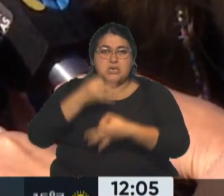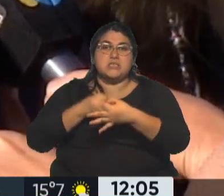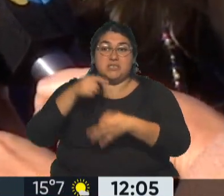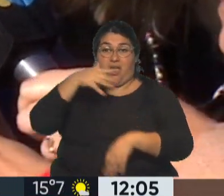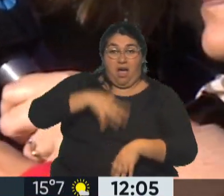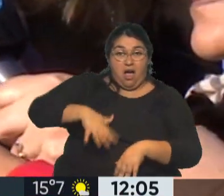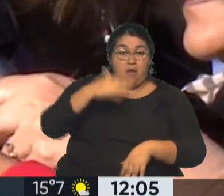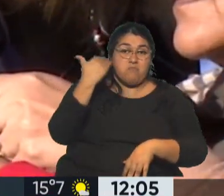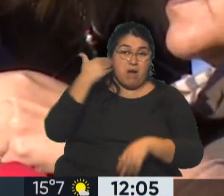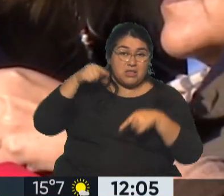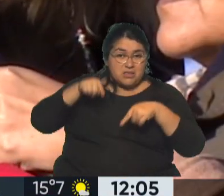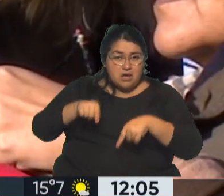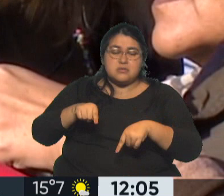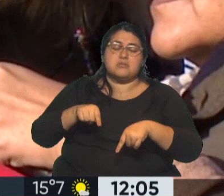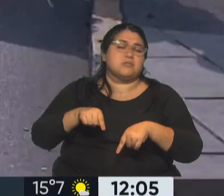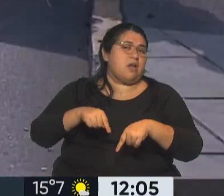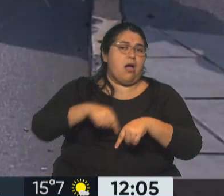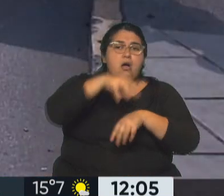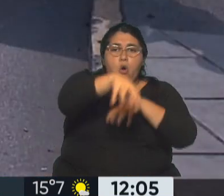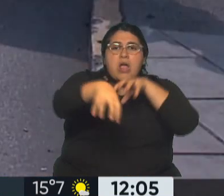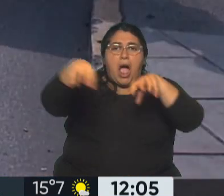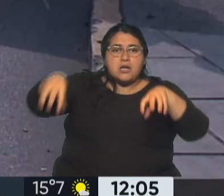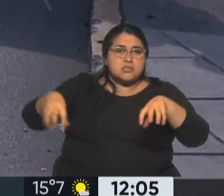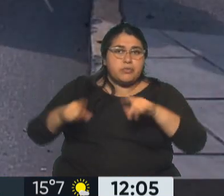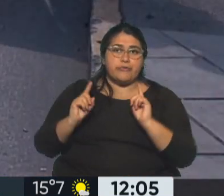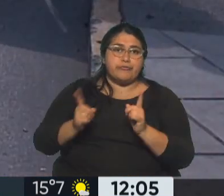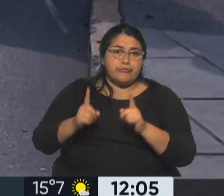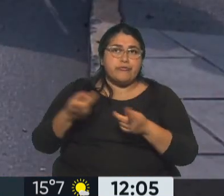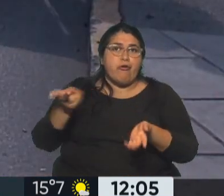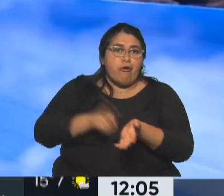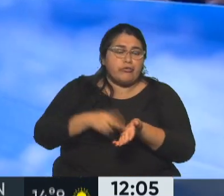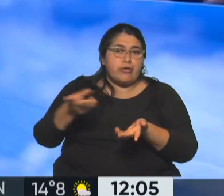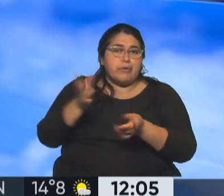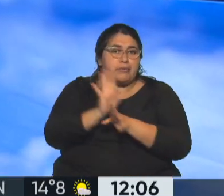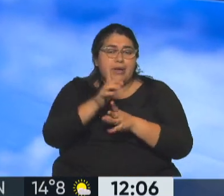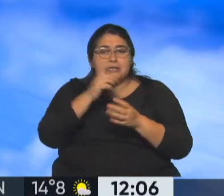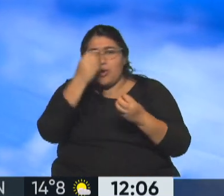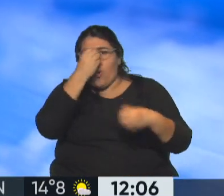Matanza, todos los organismos se mantienen ausentes. Indiferente,